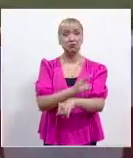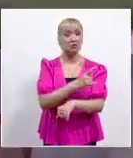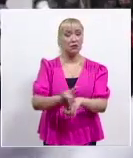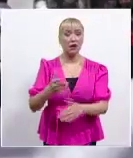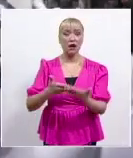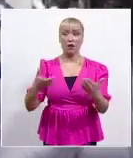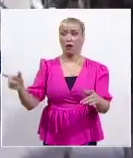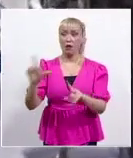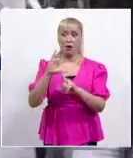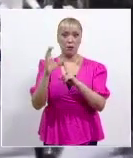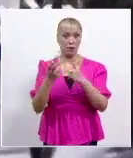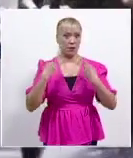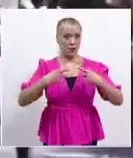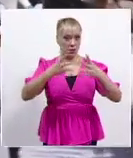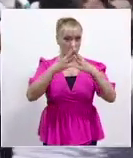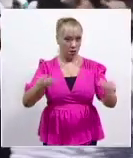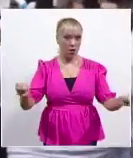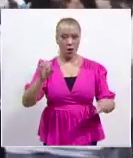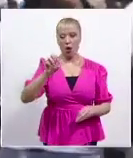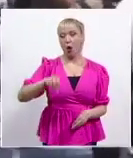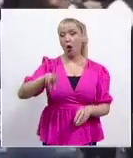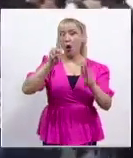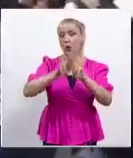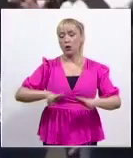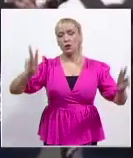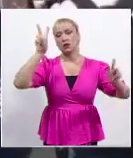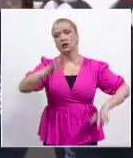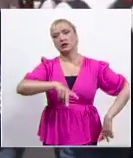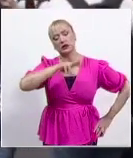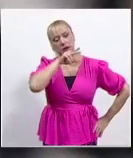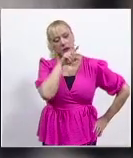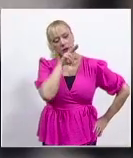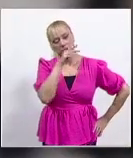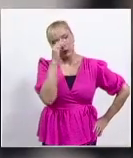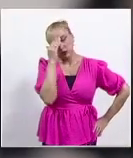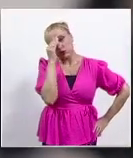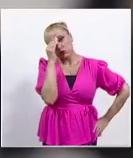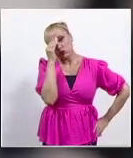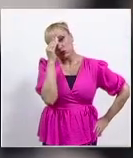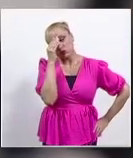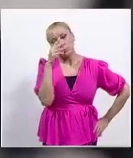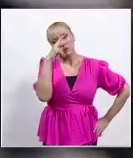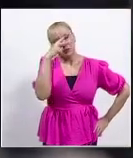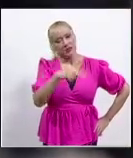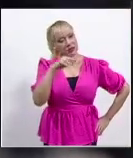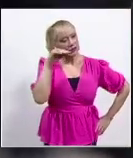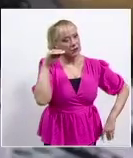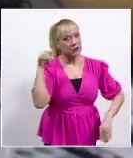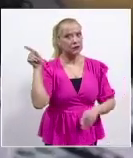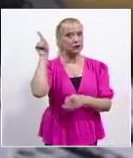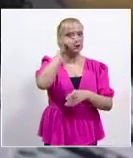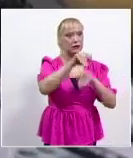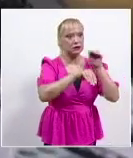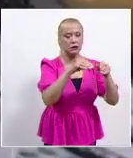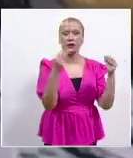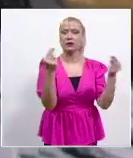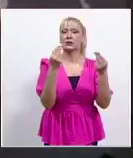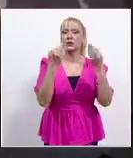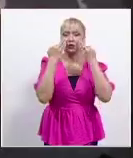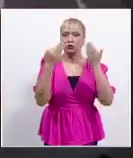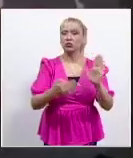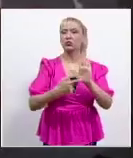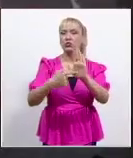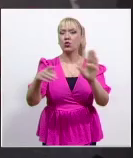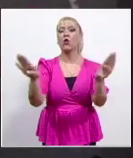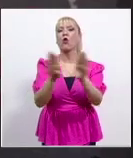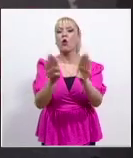contra la Desaparición Forzada de la ONU expresó su preocupación. Llamó al país a garantizar la transparencia de la metodología para